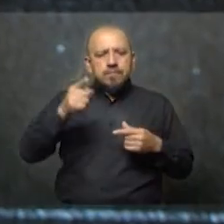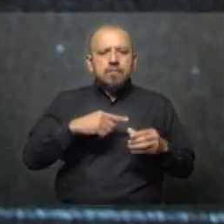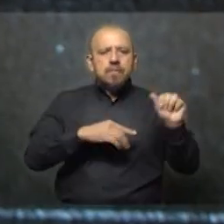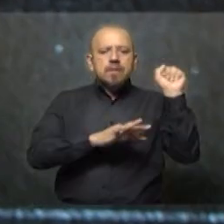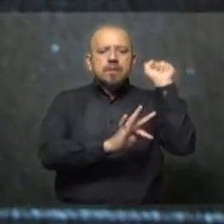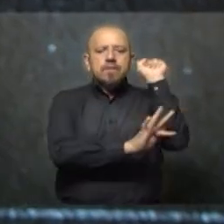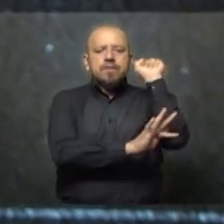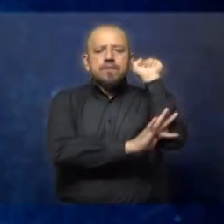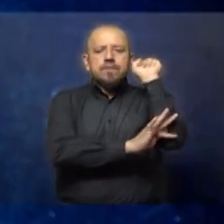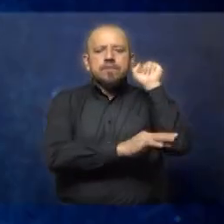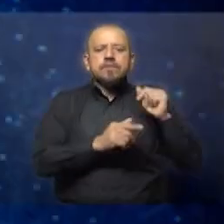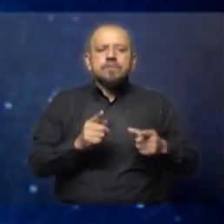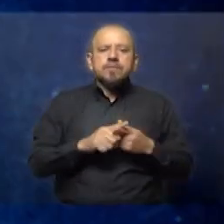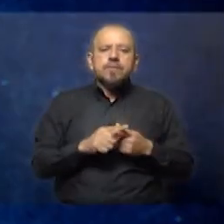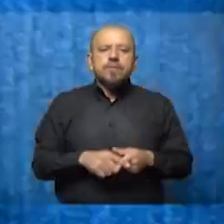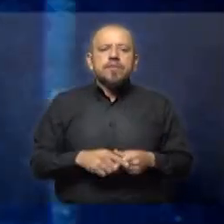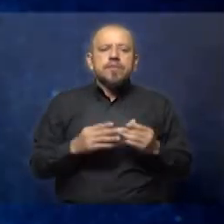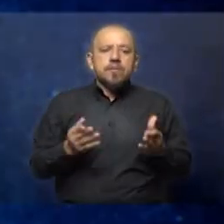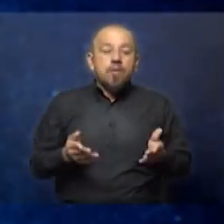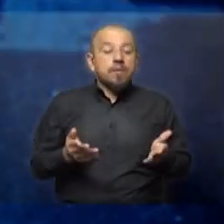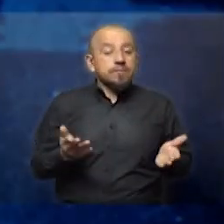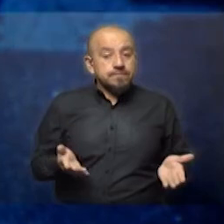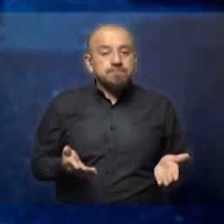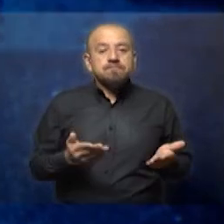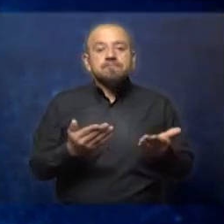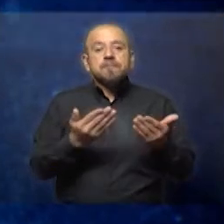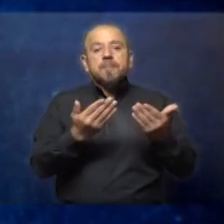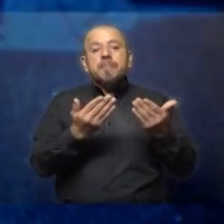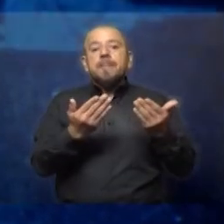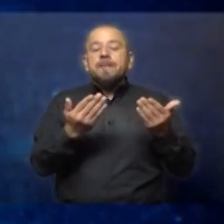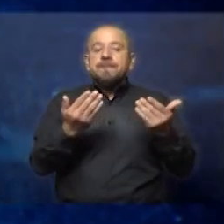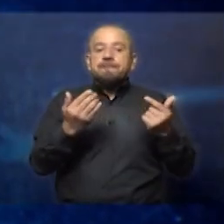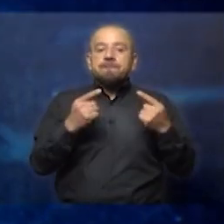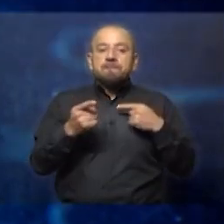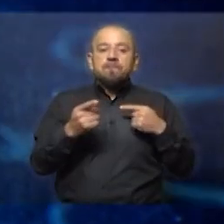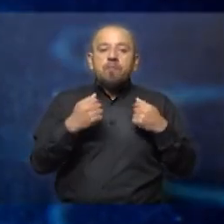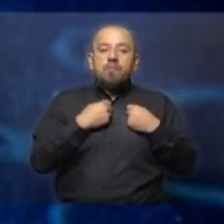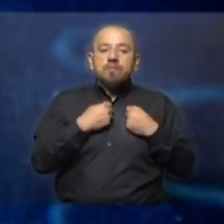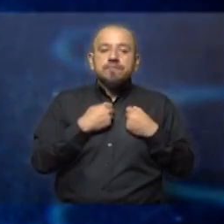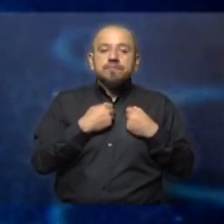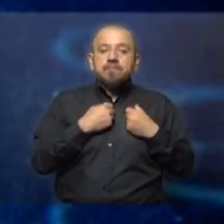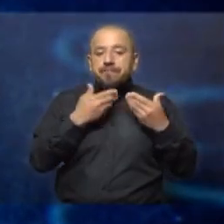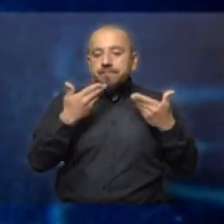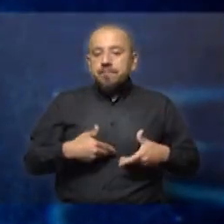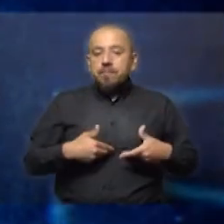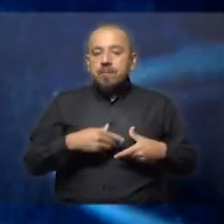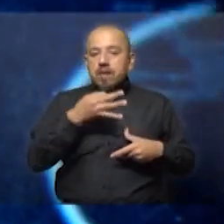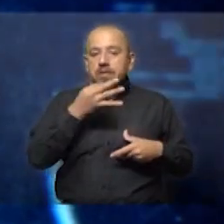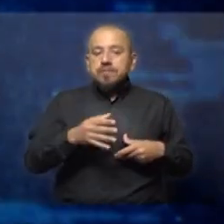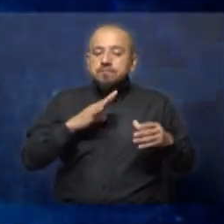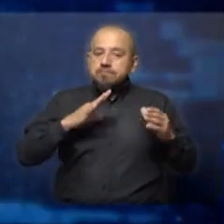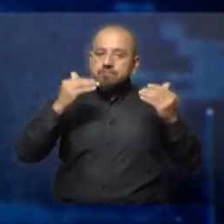feminista Uy qué pregunta este él él se él se autodefine y se declara